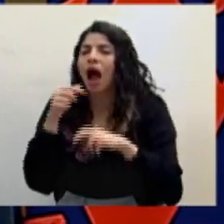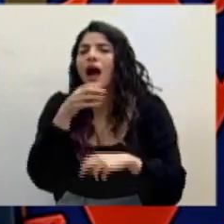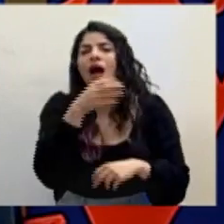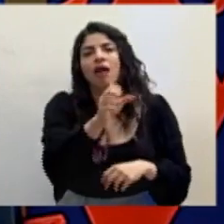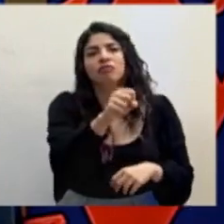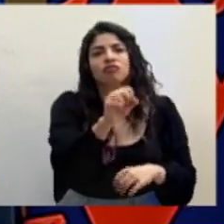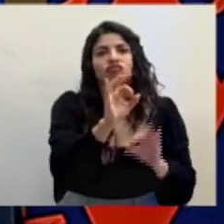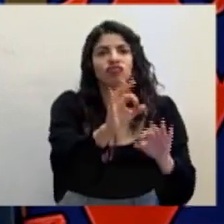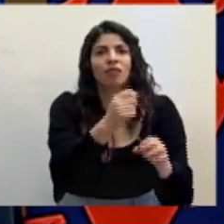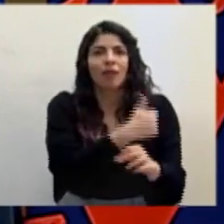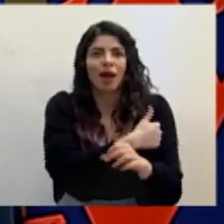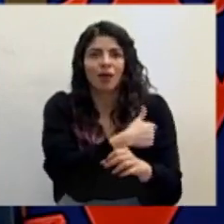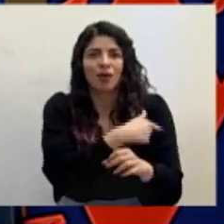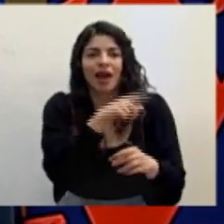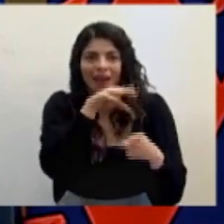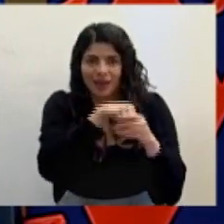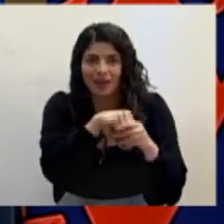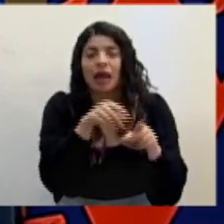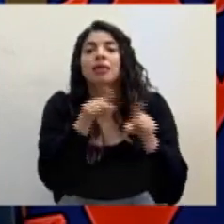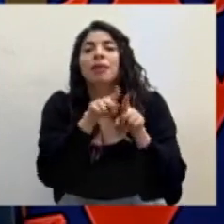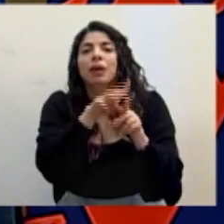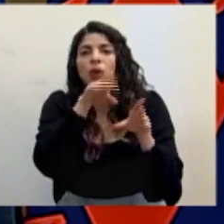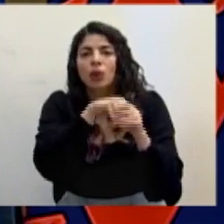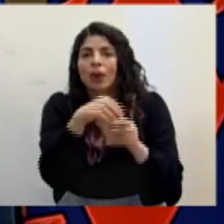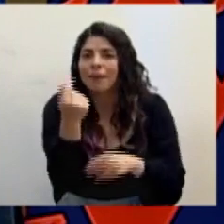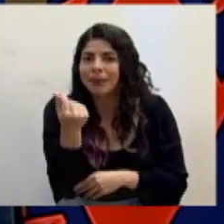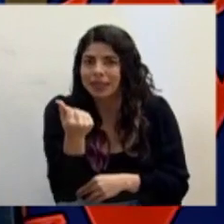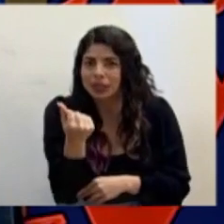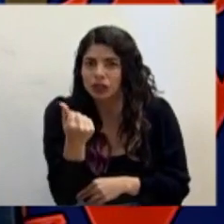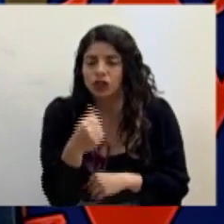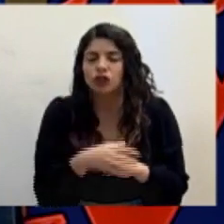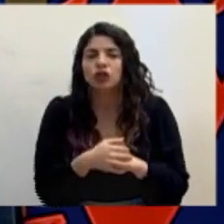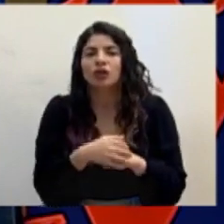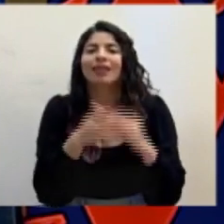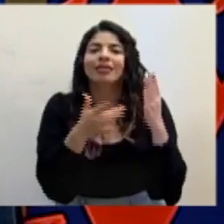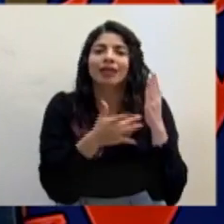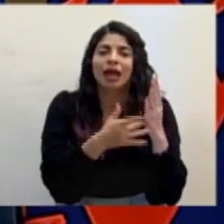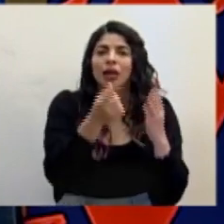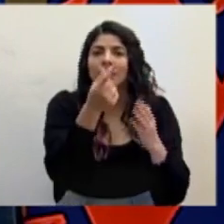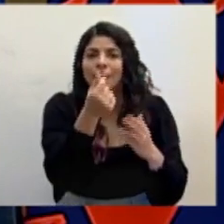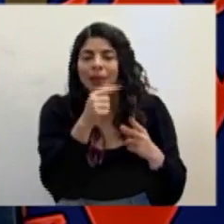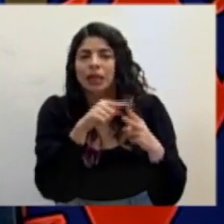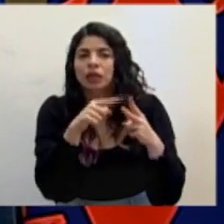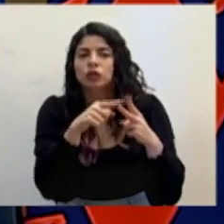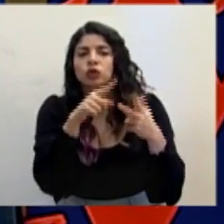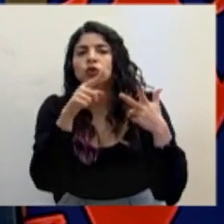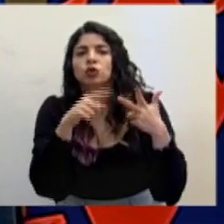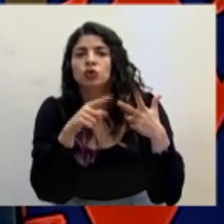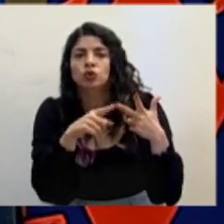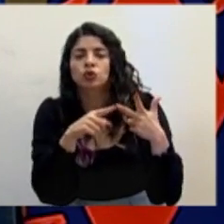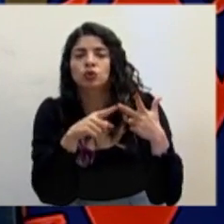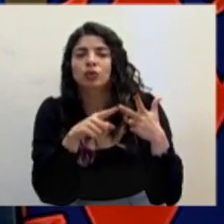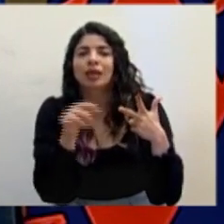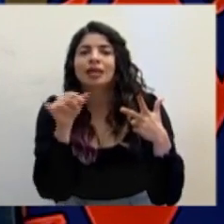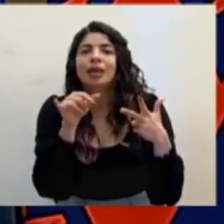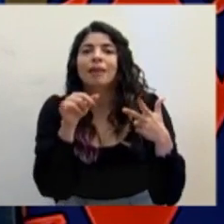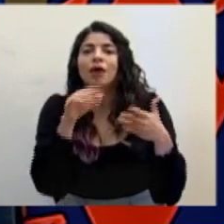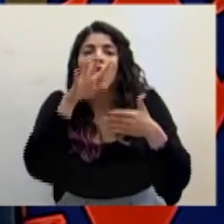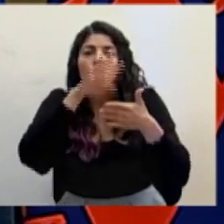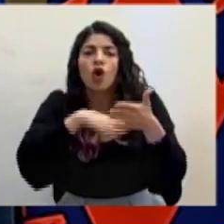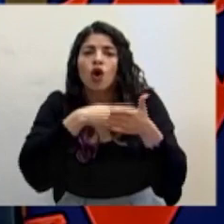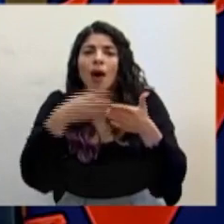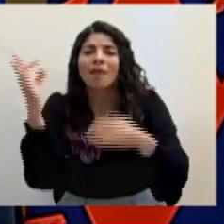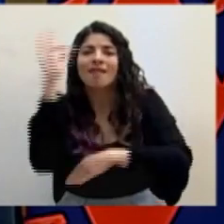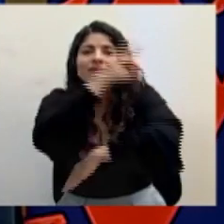Pfizer. Incluye los elementos del precio, incluye además los cronogramas de